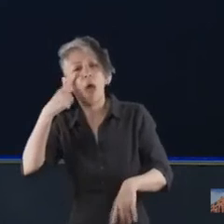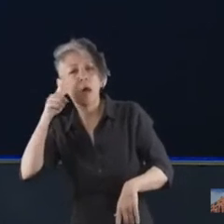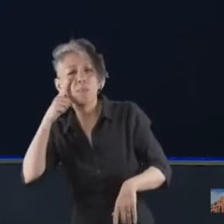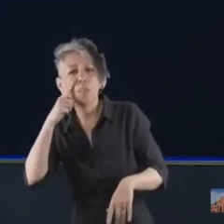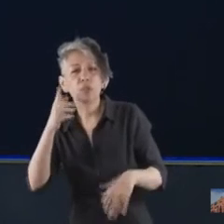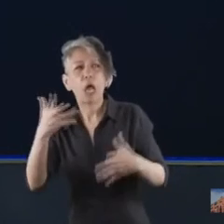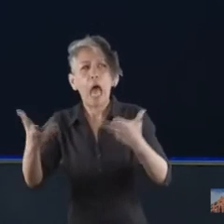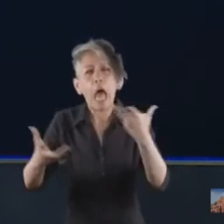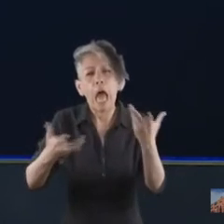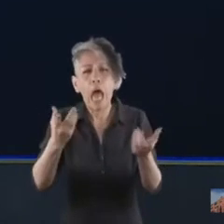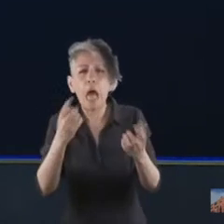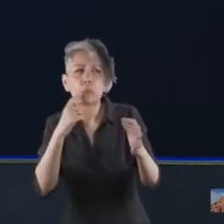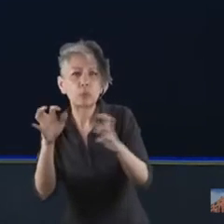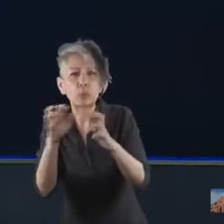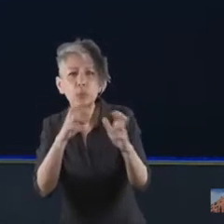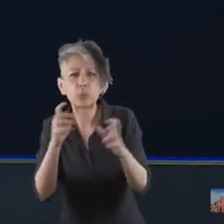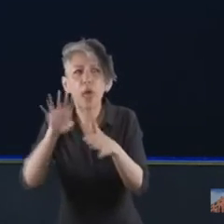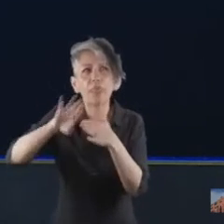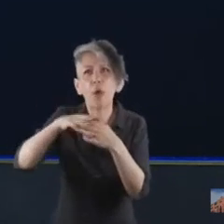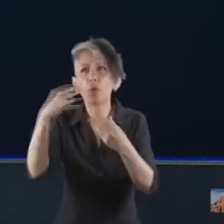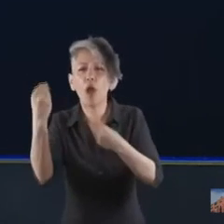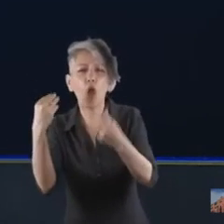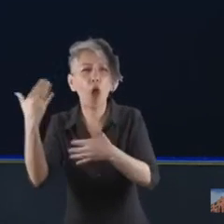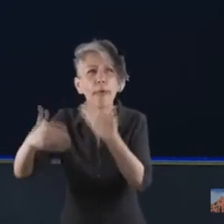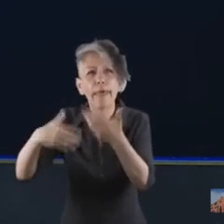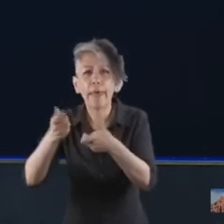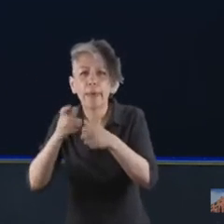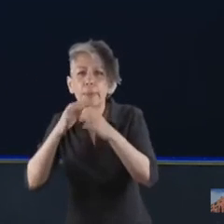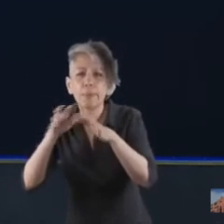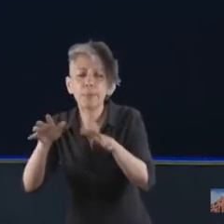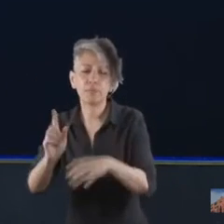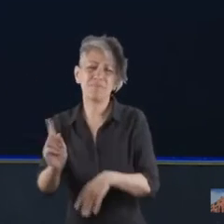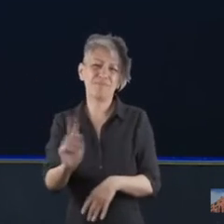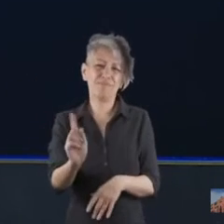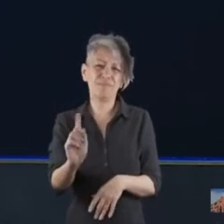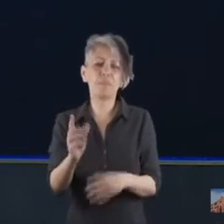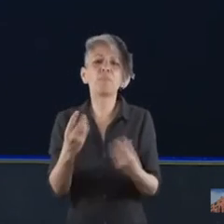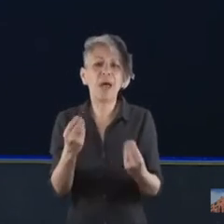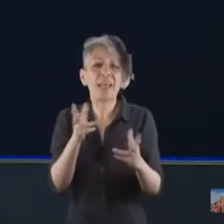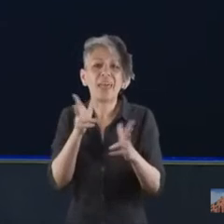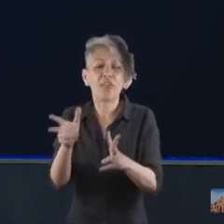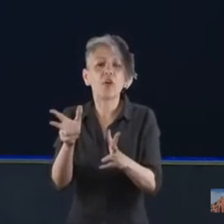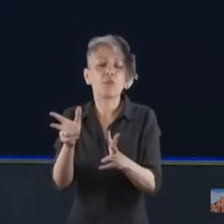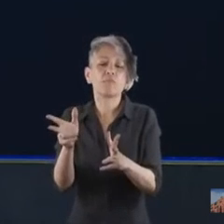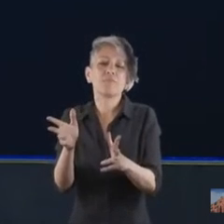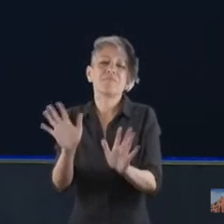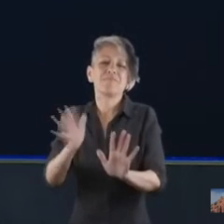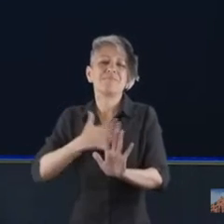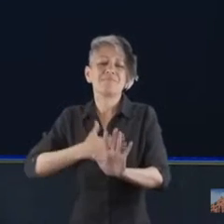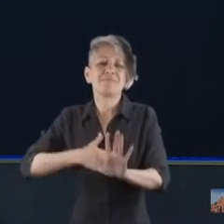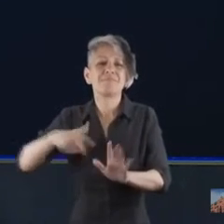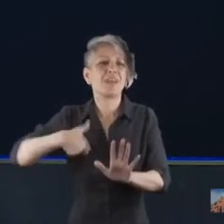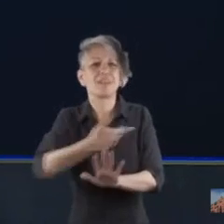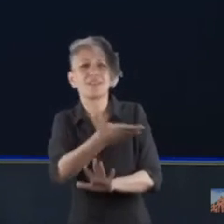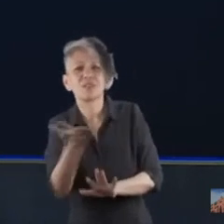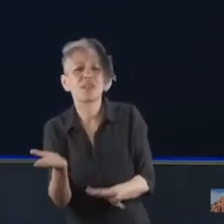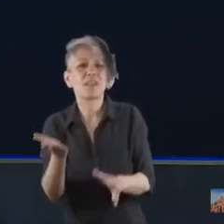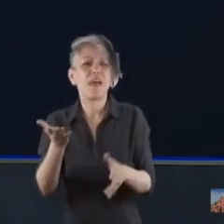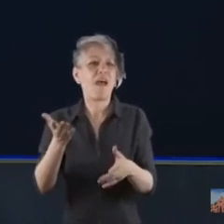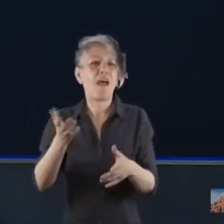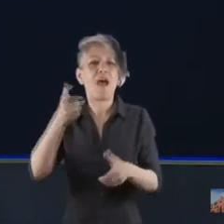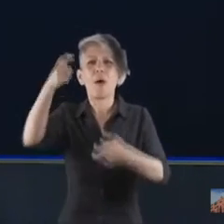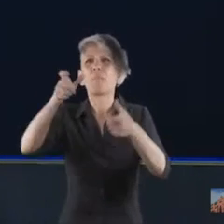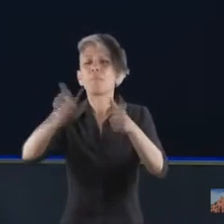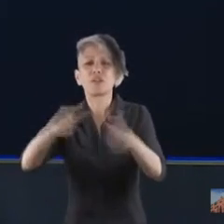deuda entiendan que no hay que llevar sus obra a la población ni a los inversores y quiero hacer una última